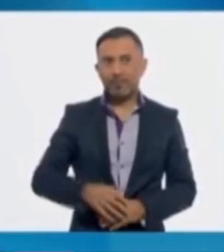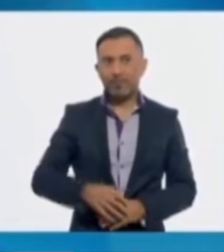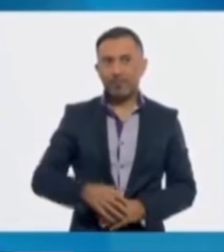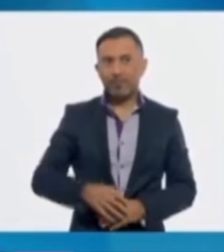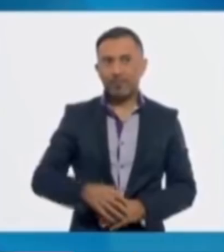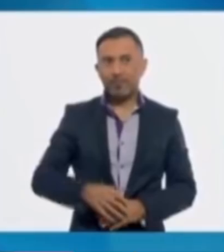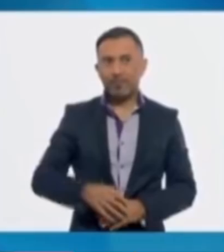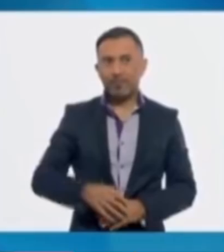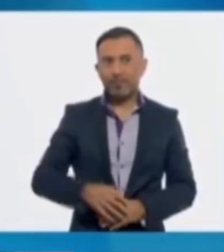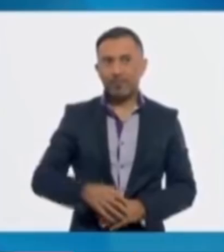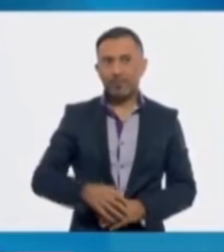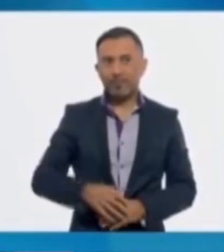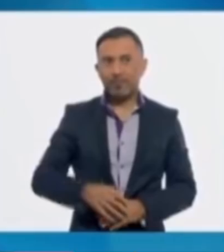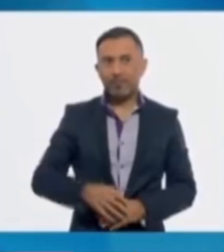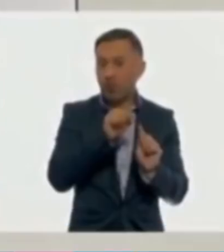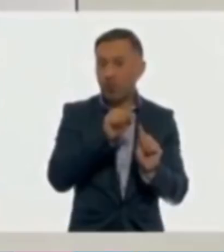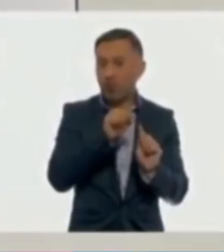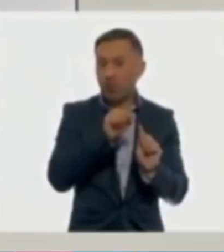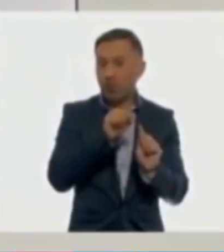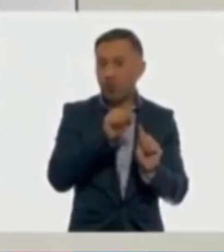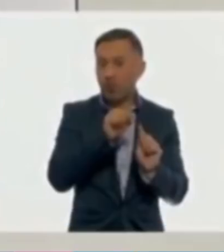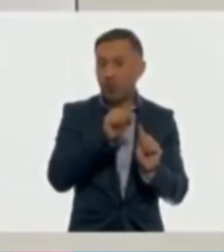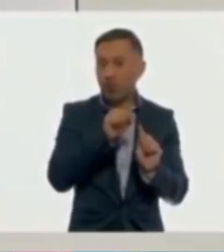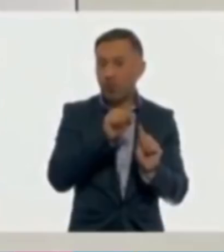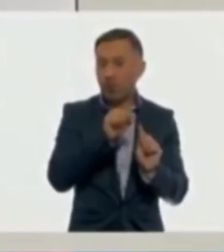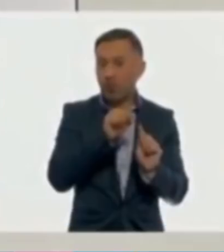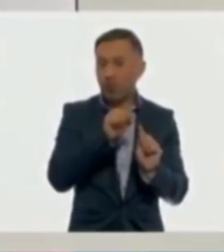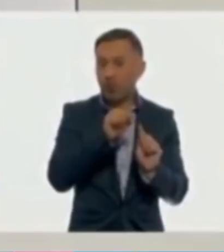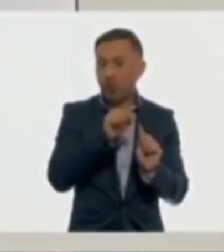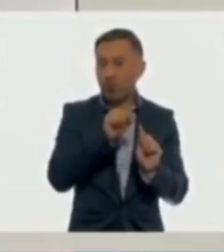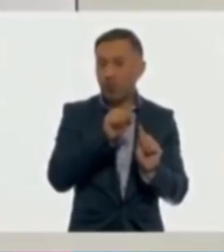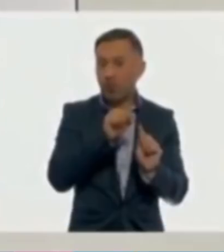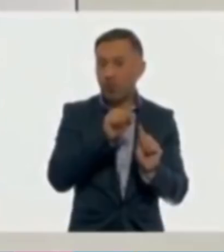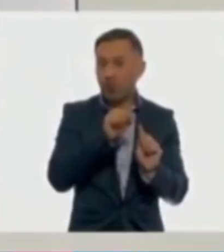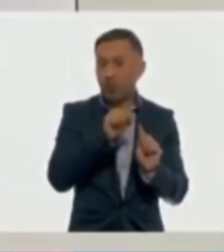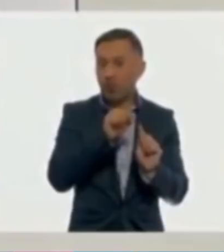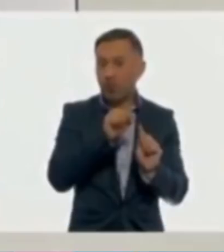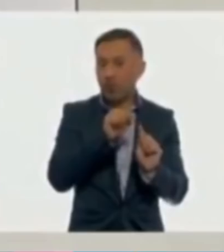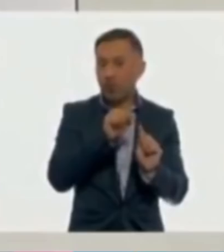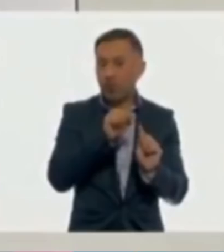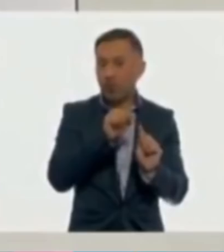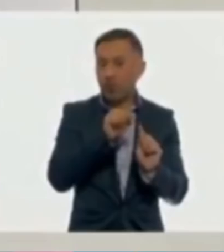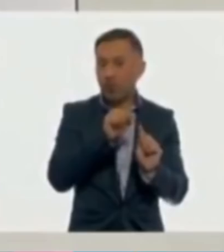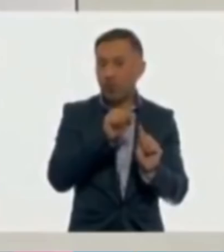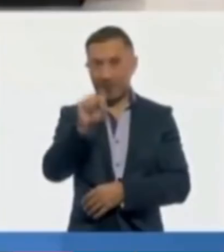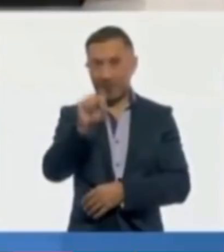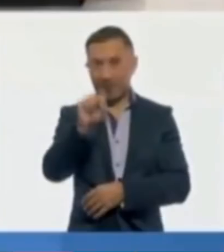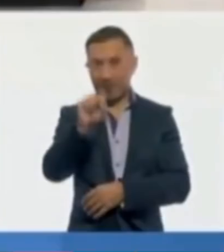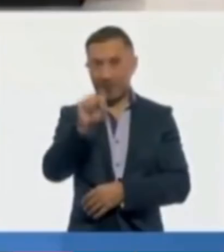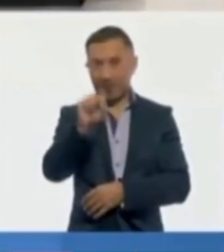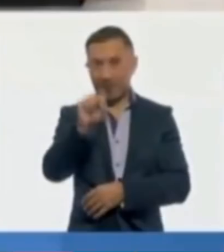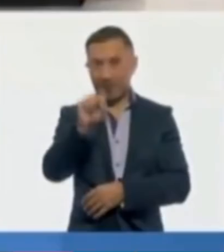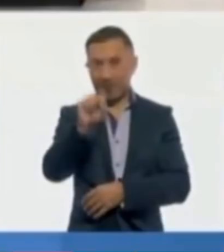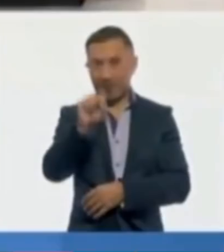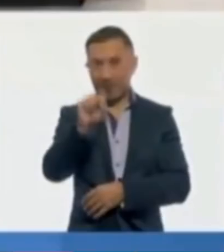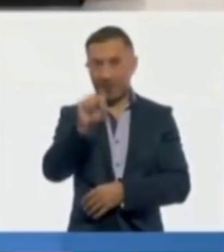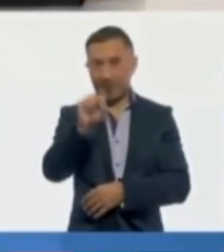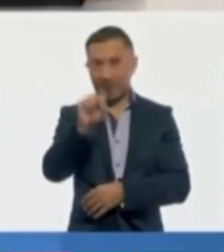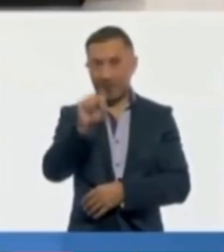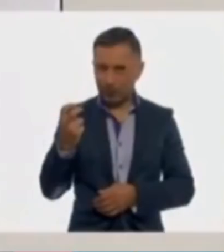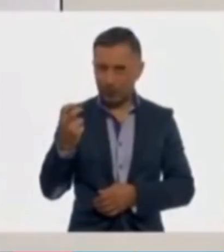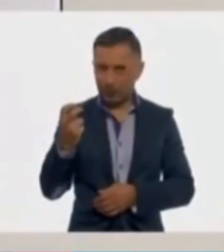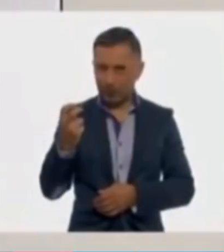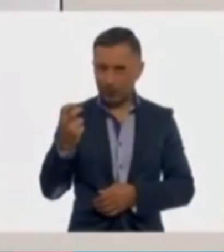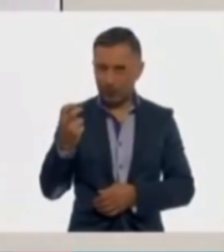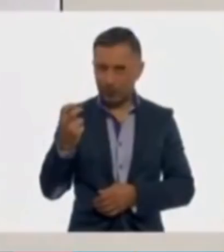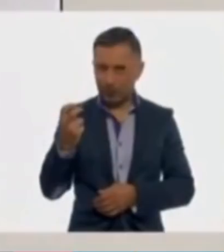rojo. Los cuadros rojos inician de la letra A, dejamos un espacio en blanco y coloreamos el que está arriba y el azul el que está